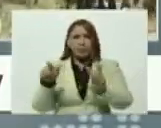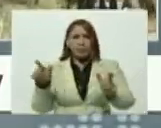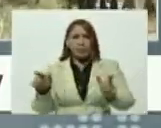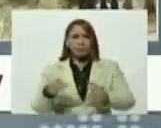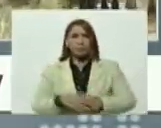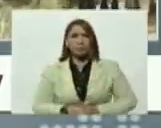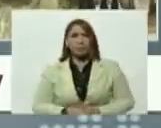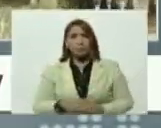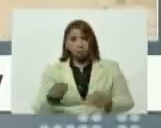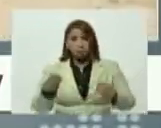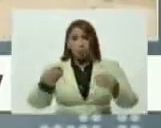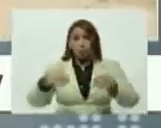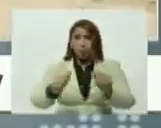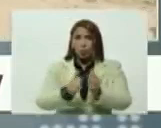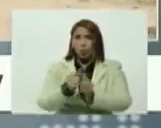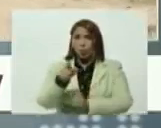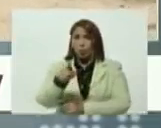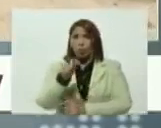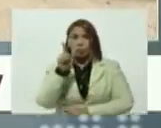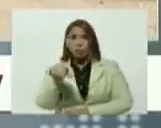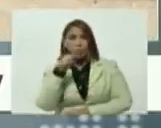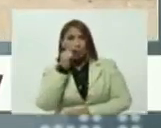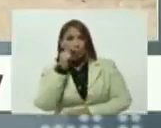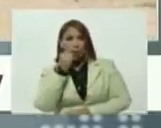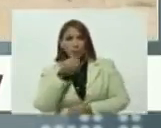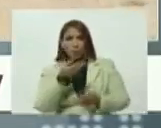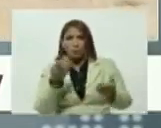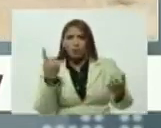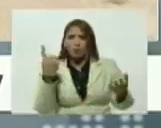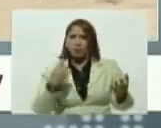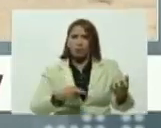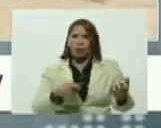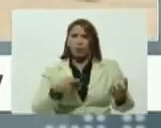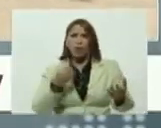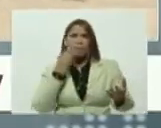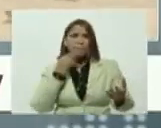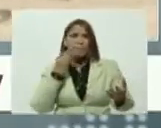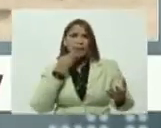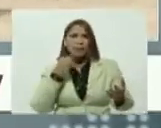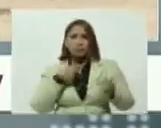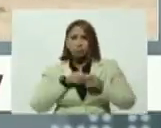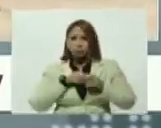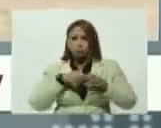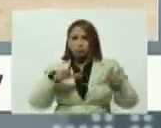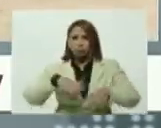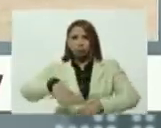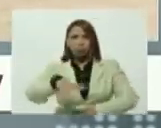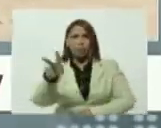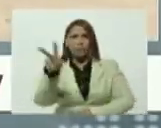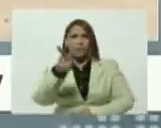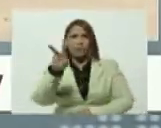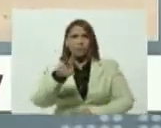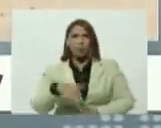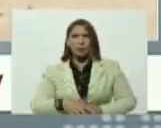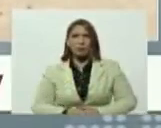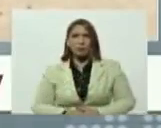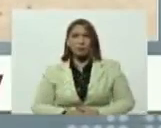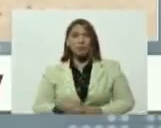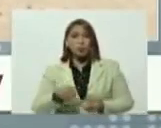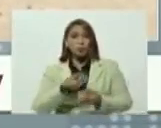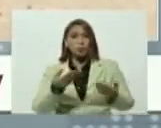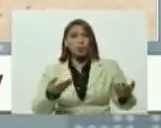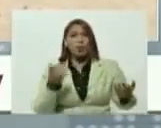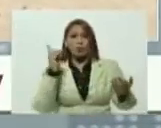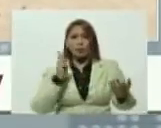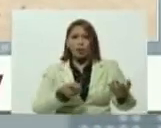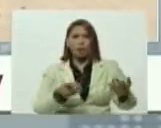de acuerdo contigo que ustedes lleven la experiencia de la Comuna del Maizal a todo el país. Que ustedes se